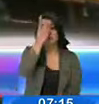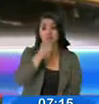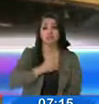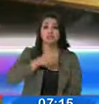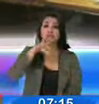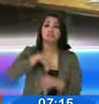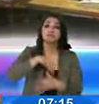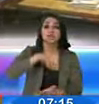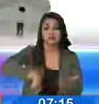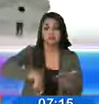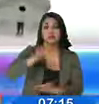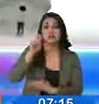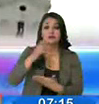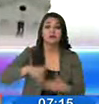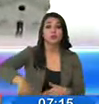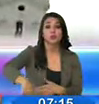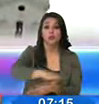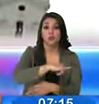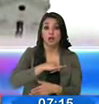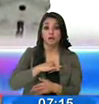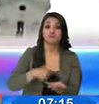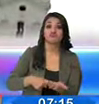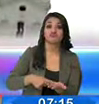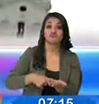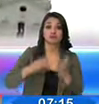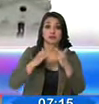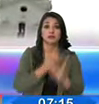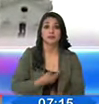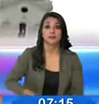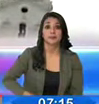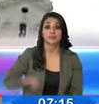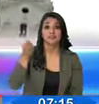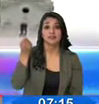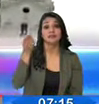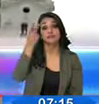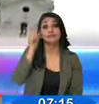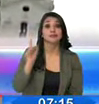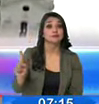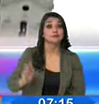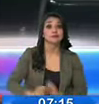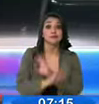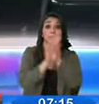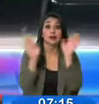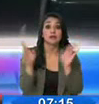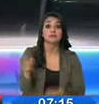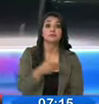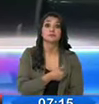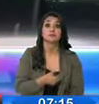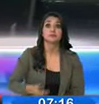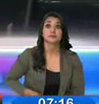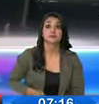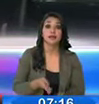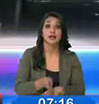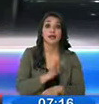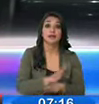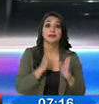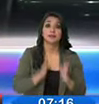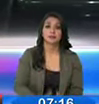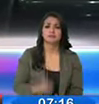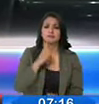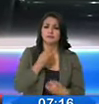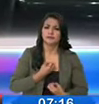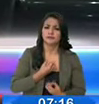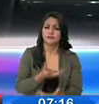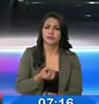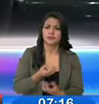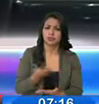de manera unánime. La reunión en Carondelet había sido decisiva. El presidente de la Asamblea afirma que entregará toda la información